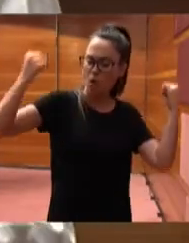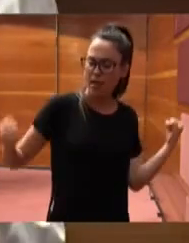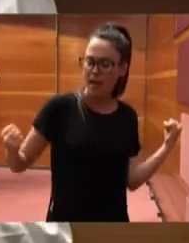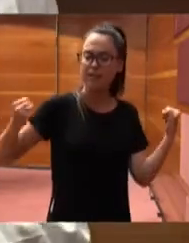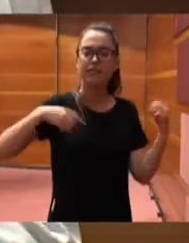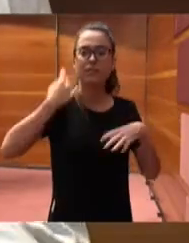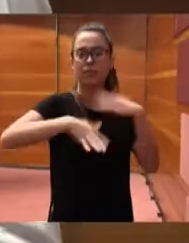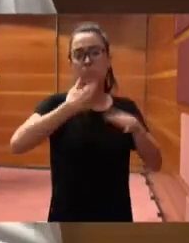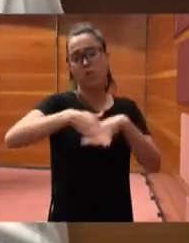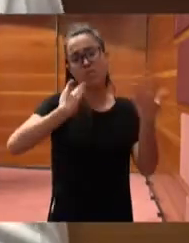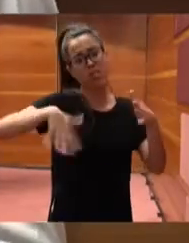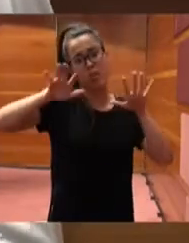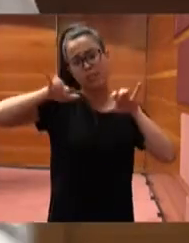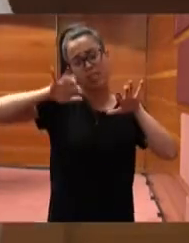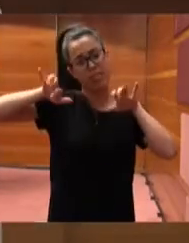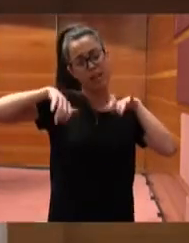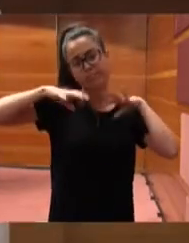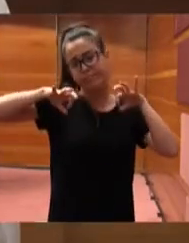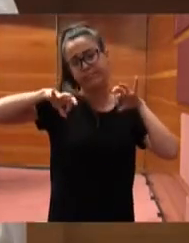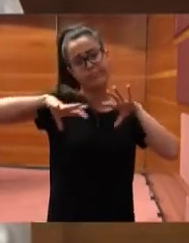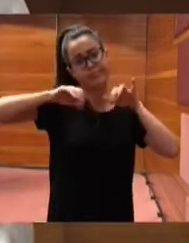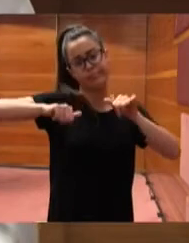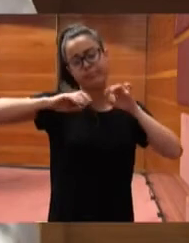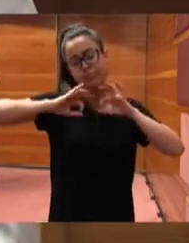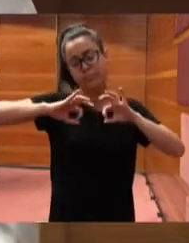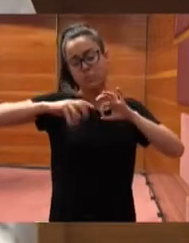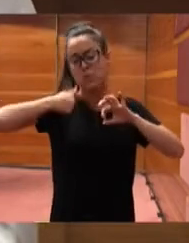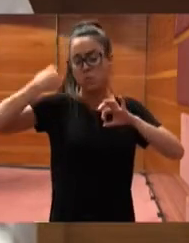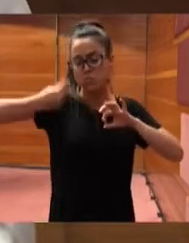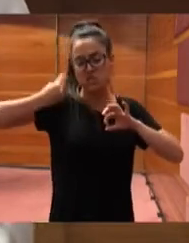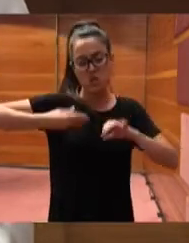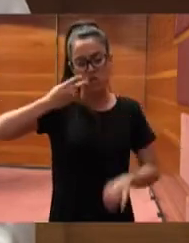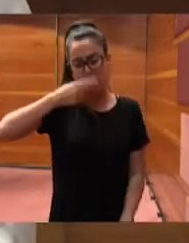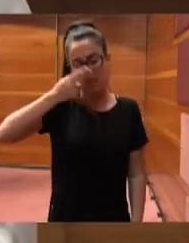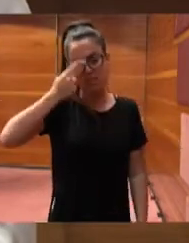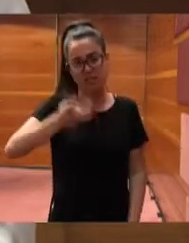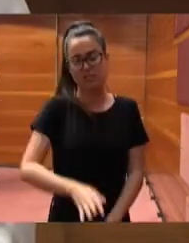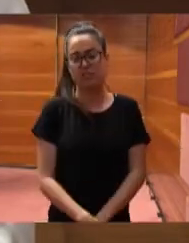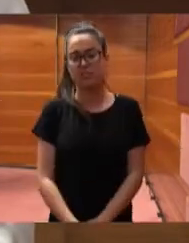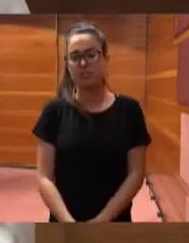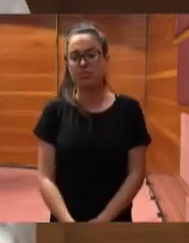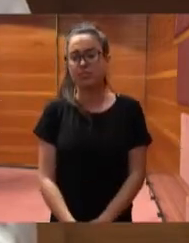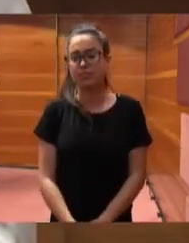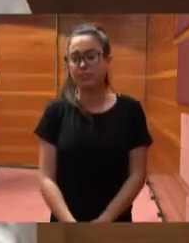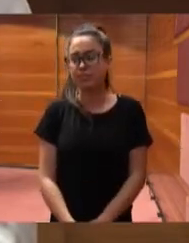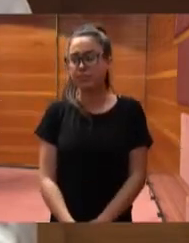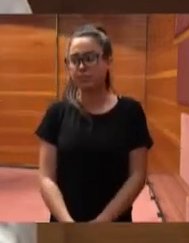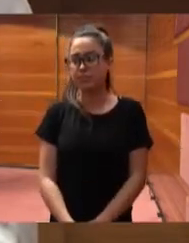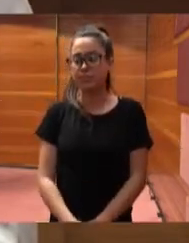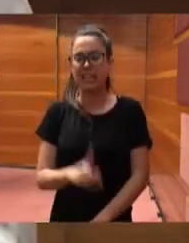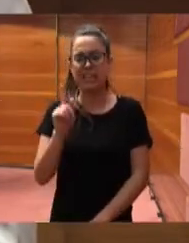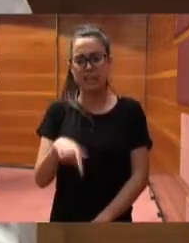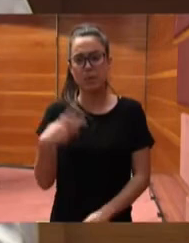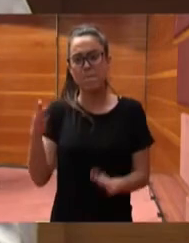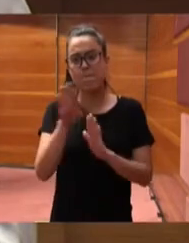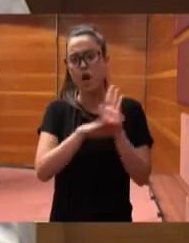ese proceso aprender también nosotros. Ese me parece quizás el más potente. Me ha parecido interesante, como le veis, el Obetus, ¿cómo es